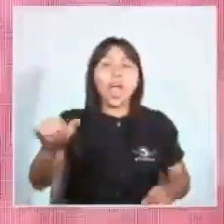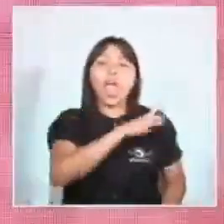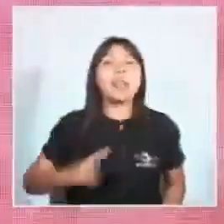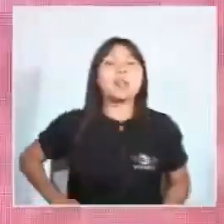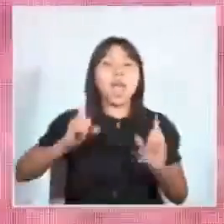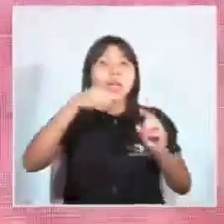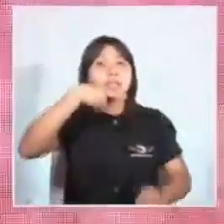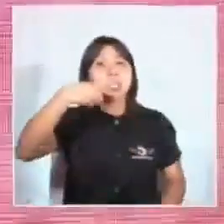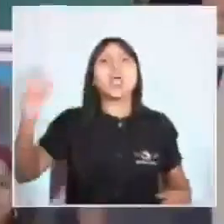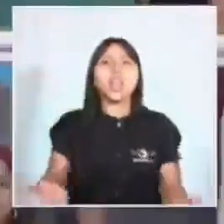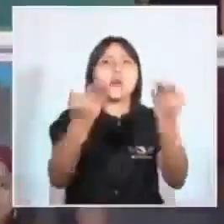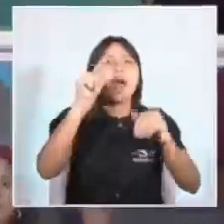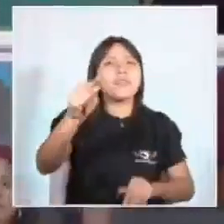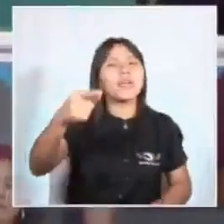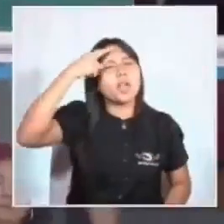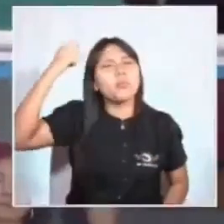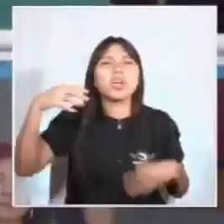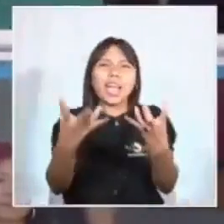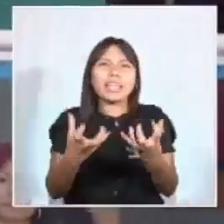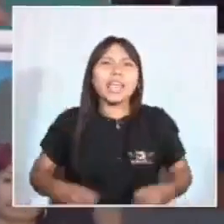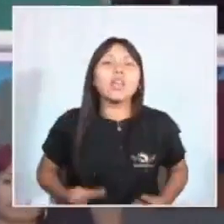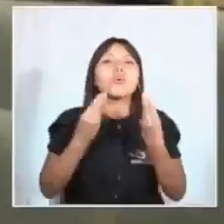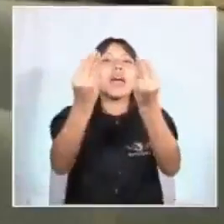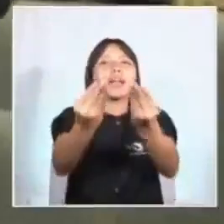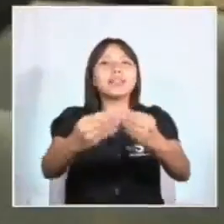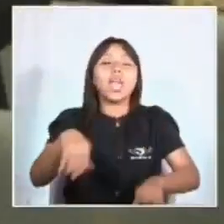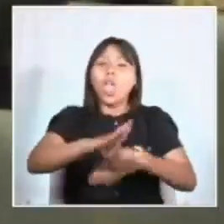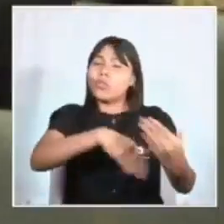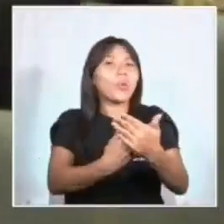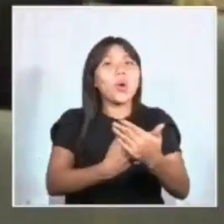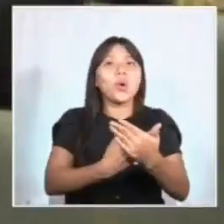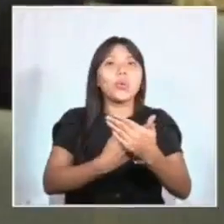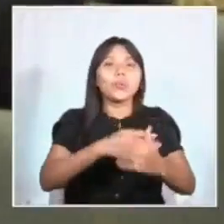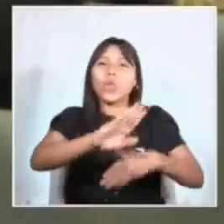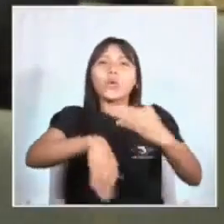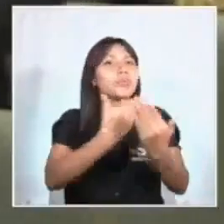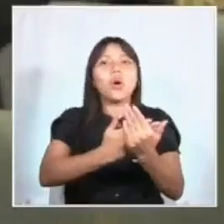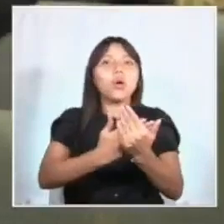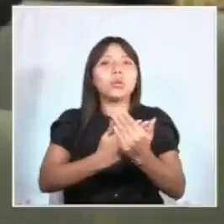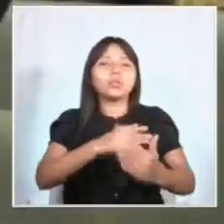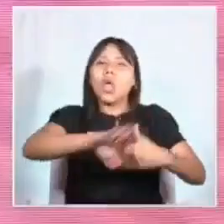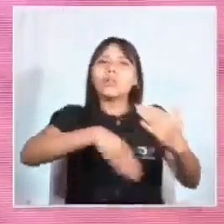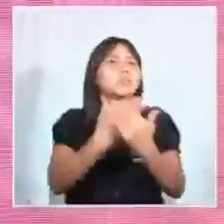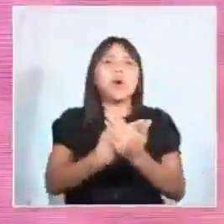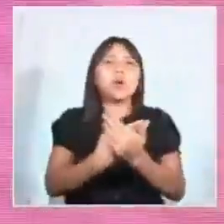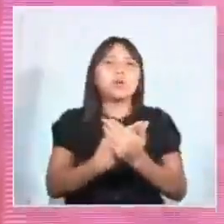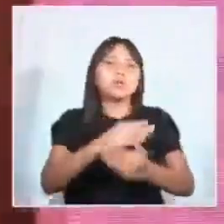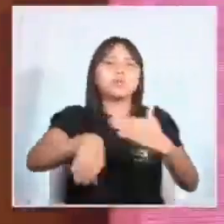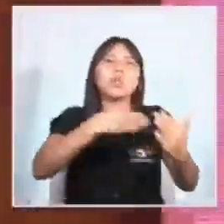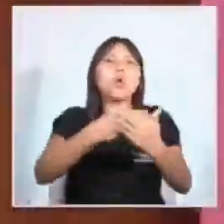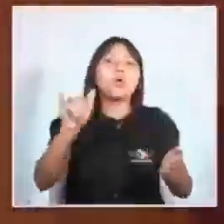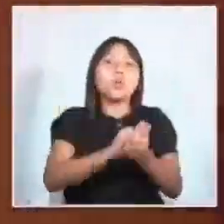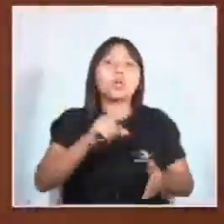dice: levántate, porque quiero entregarte todo, todo, todo, todo